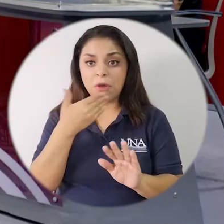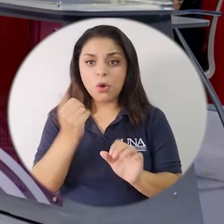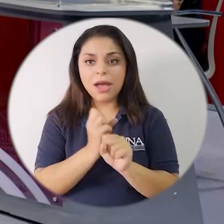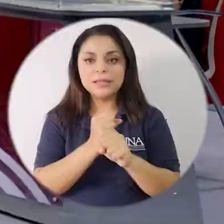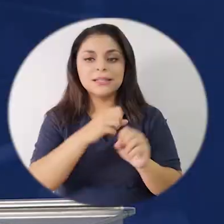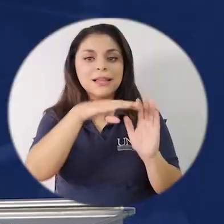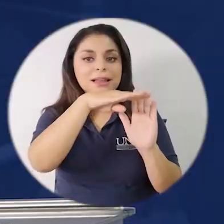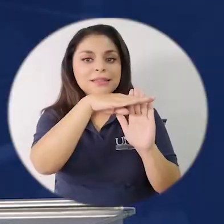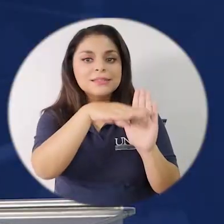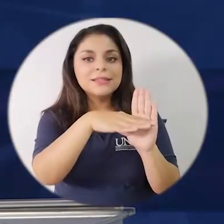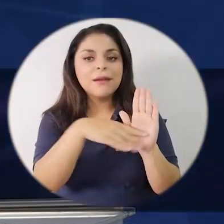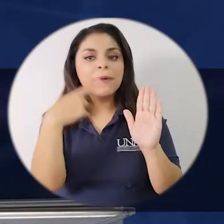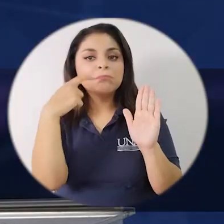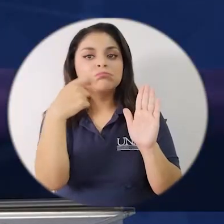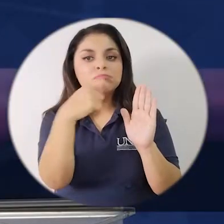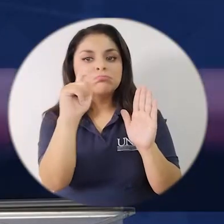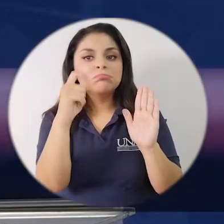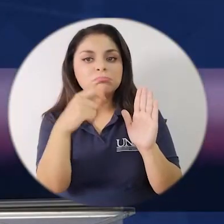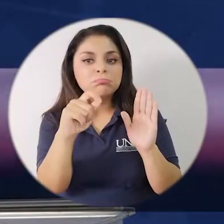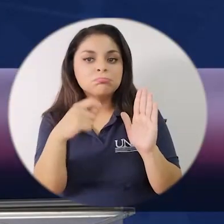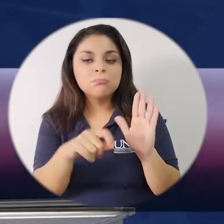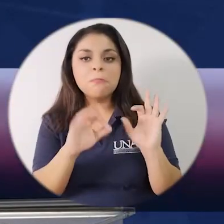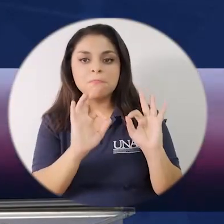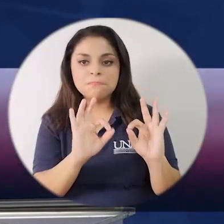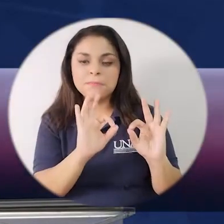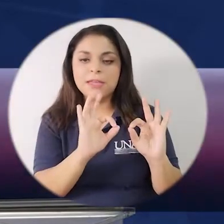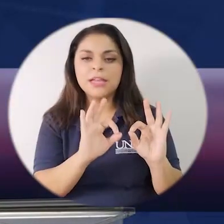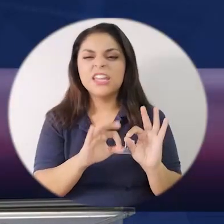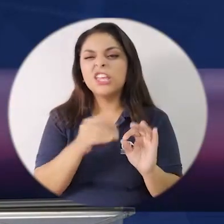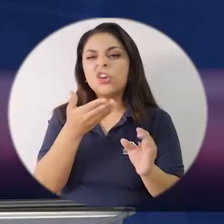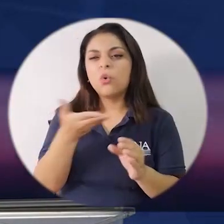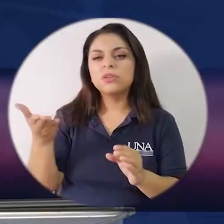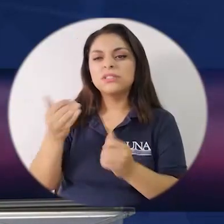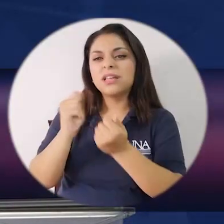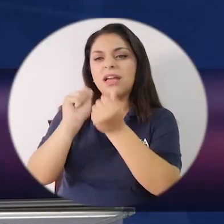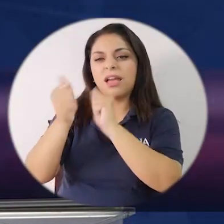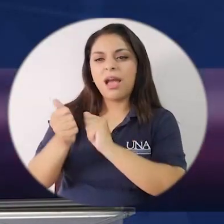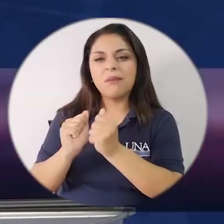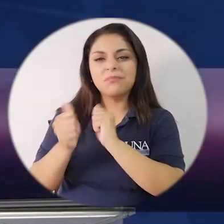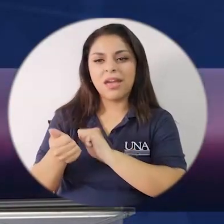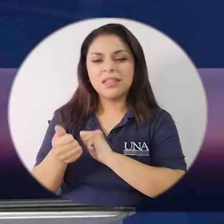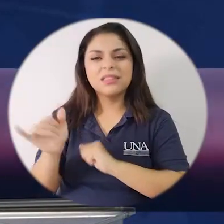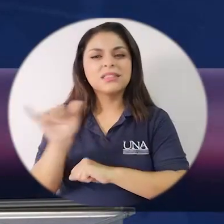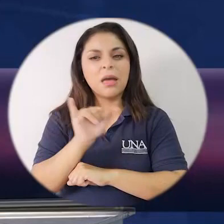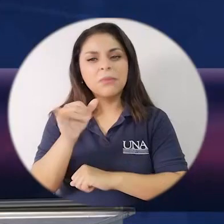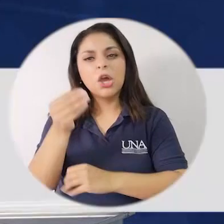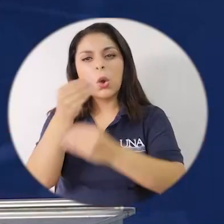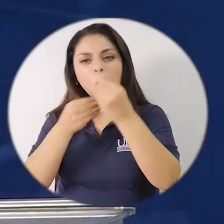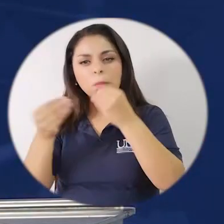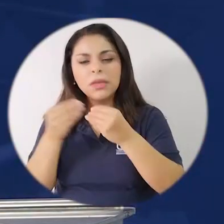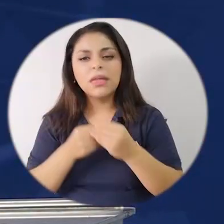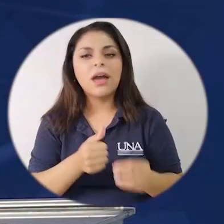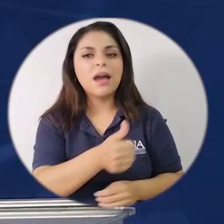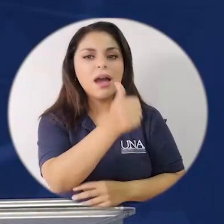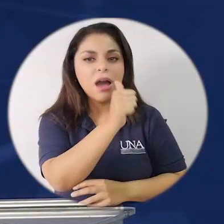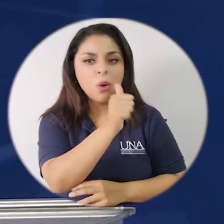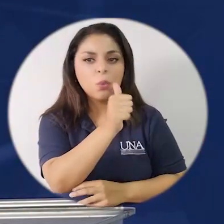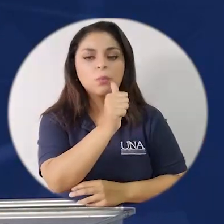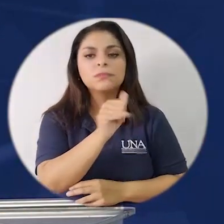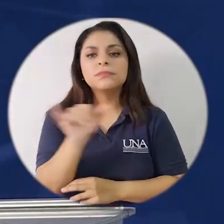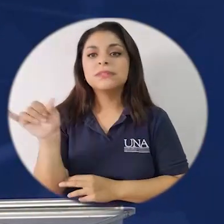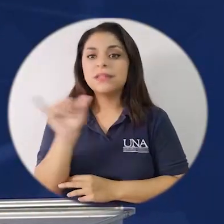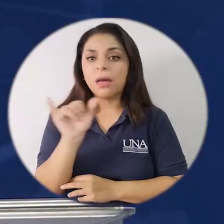checar qué es lo que estamos haciendo bien y qué deberíamos cambiar desde lo más básico que es, ¿verdad? La distribución de las comidas,